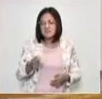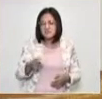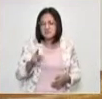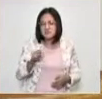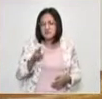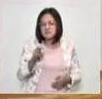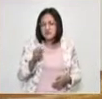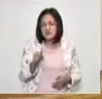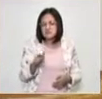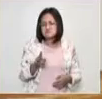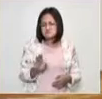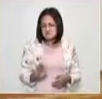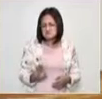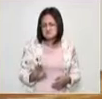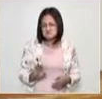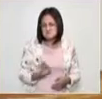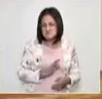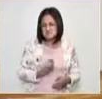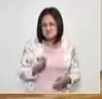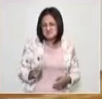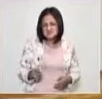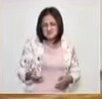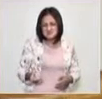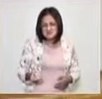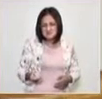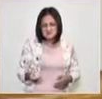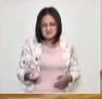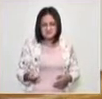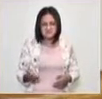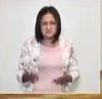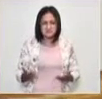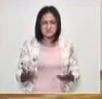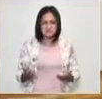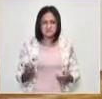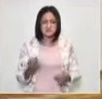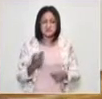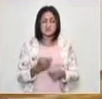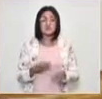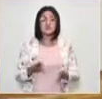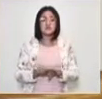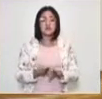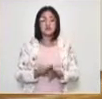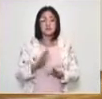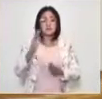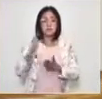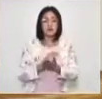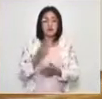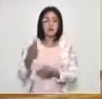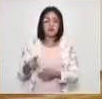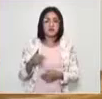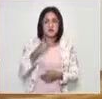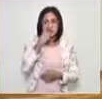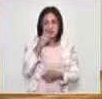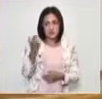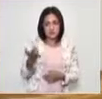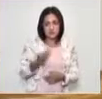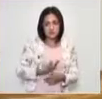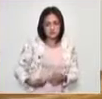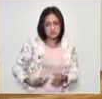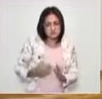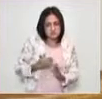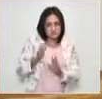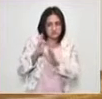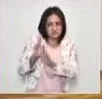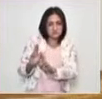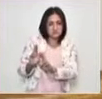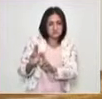la lengua española. Y entonces, y no por eso demeritar esa voluntad,